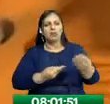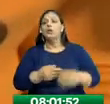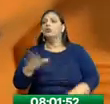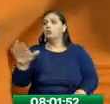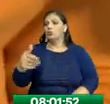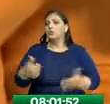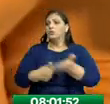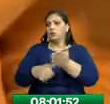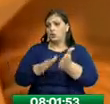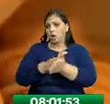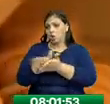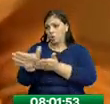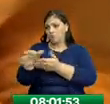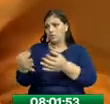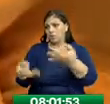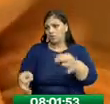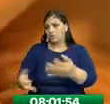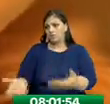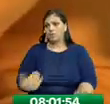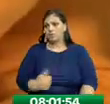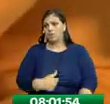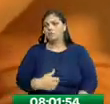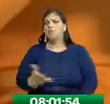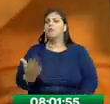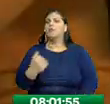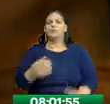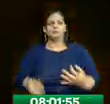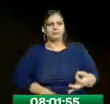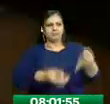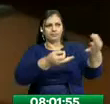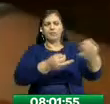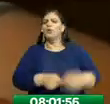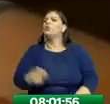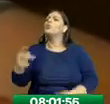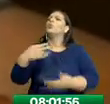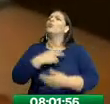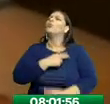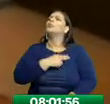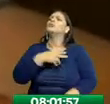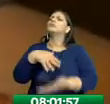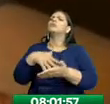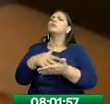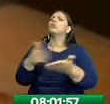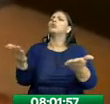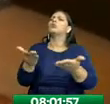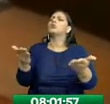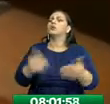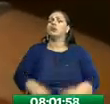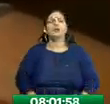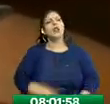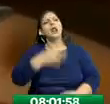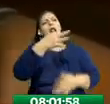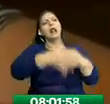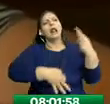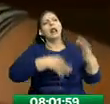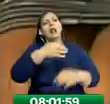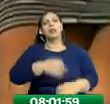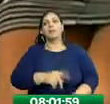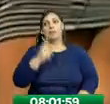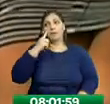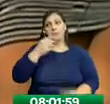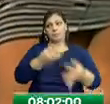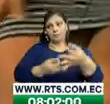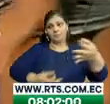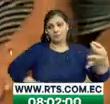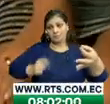que yo estaba ahí sola, me dijo que sí, que en qué universidad estudiaba. Les había mentido y también les había suministrado alguna sustancia extraña, que